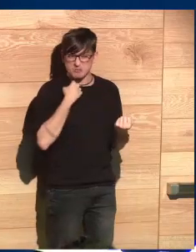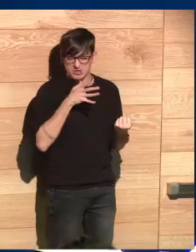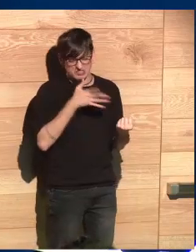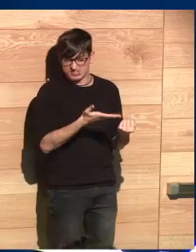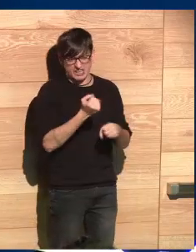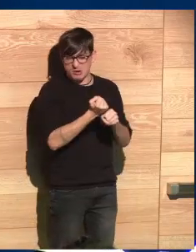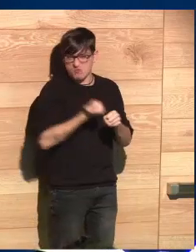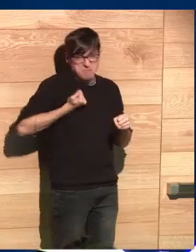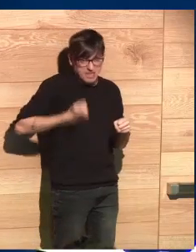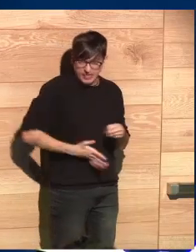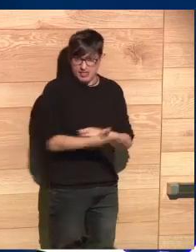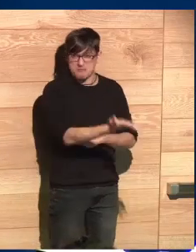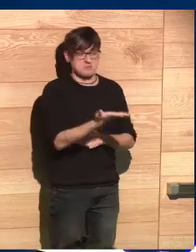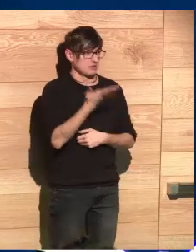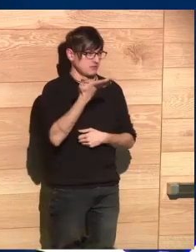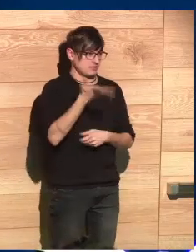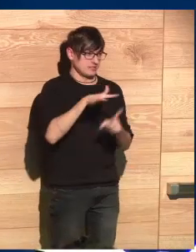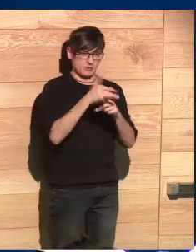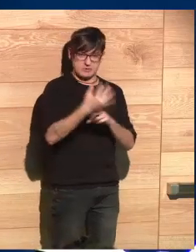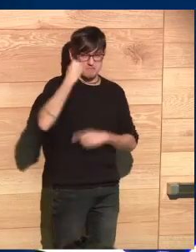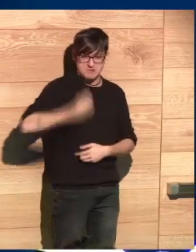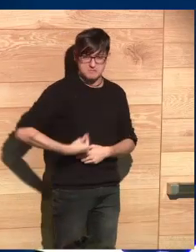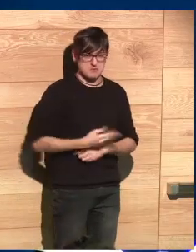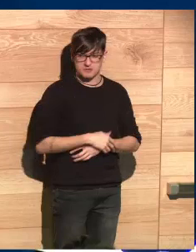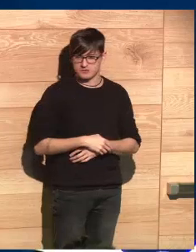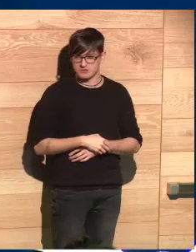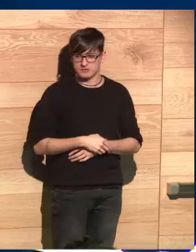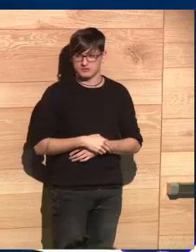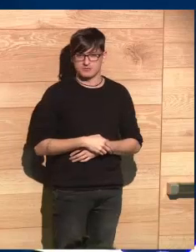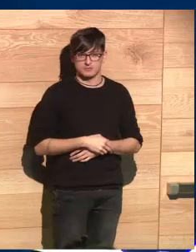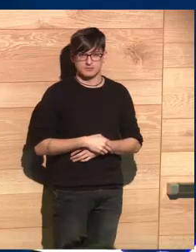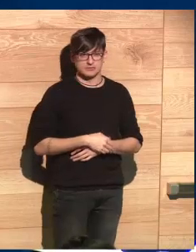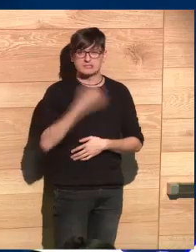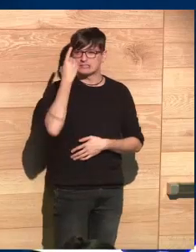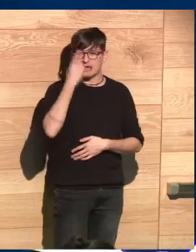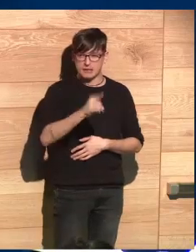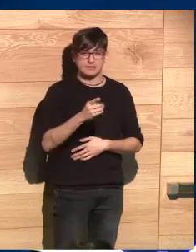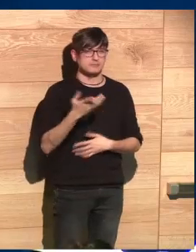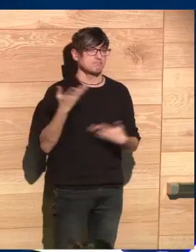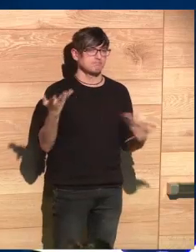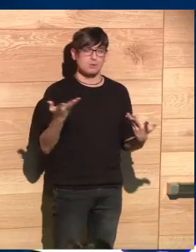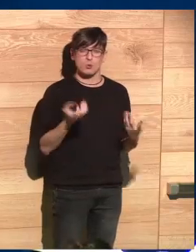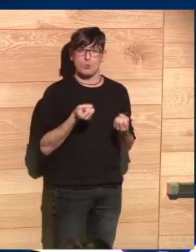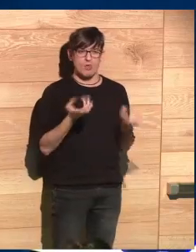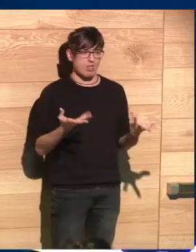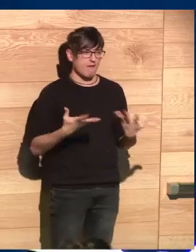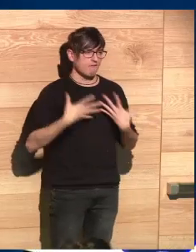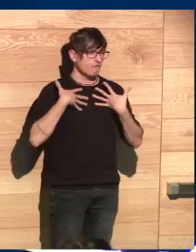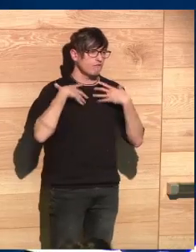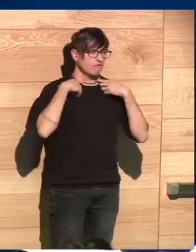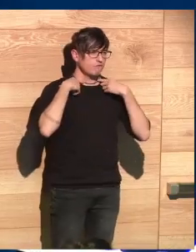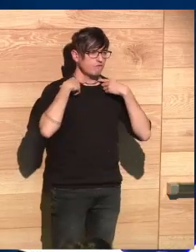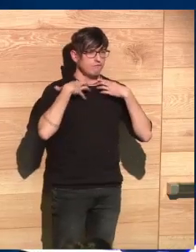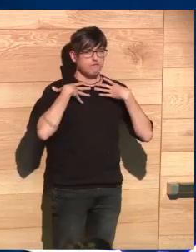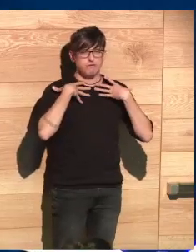mierda. Entonces, en este caso es lo mismo, ¿no? O sea, saber ¿cuánta frustración